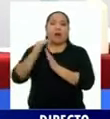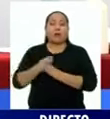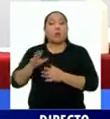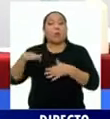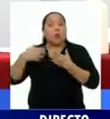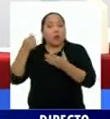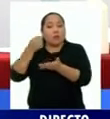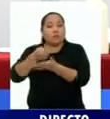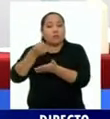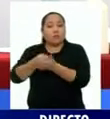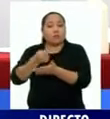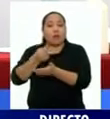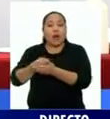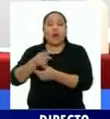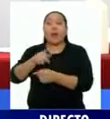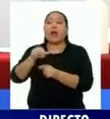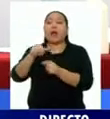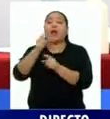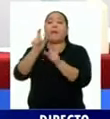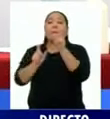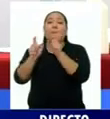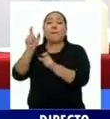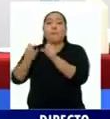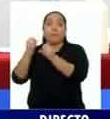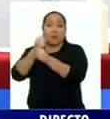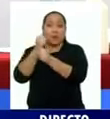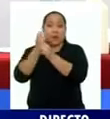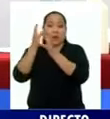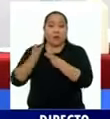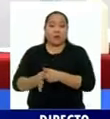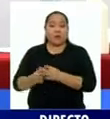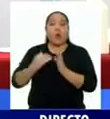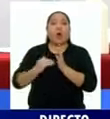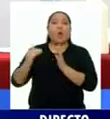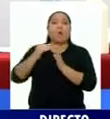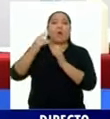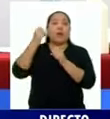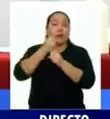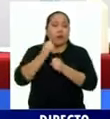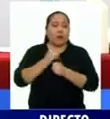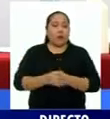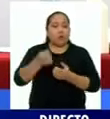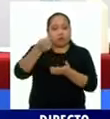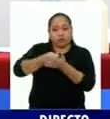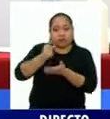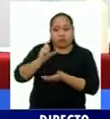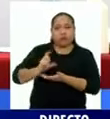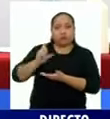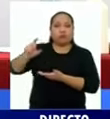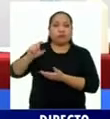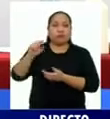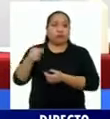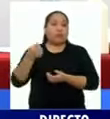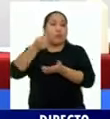trabajadores, aumenta el empleo, la gente con trabajo recibe un salario, aumentan sus